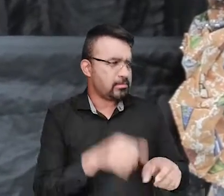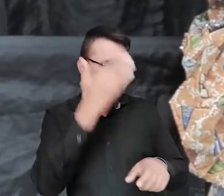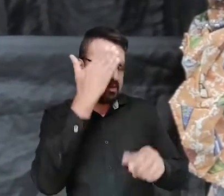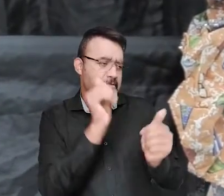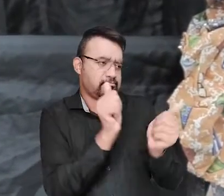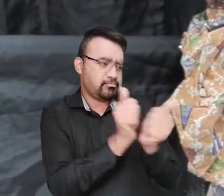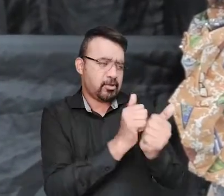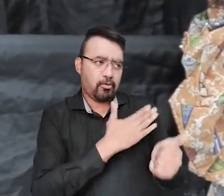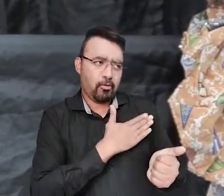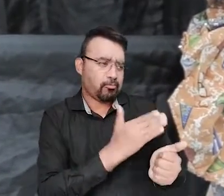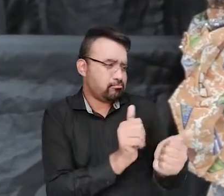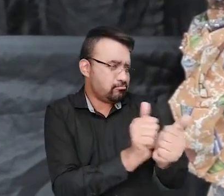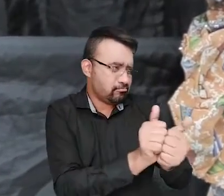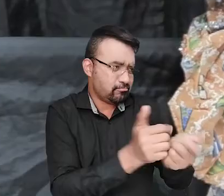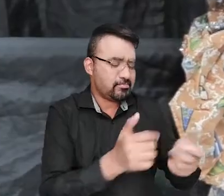aquí para ti.